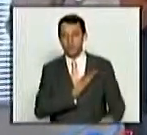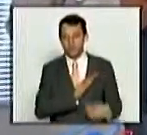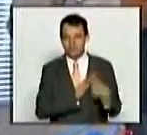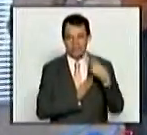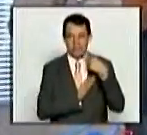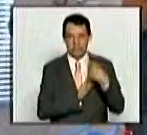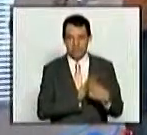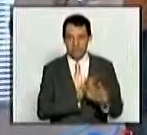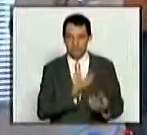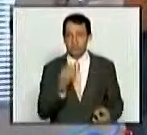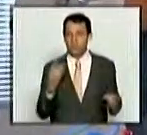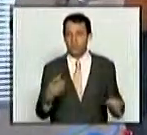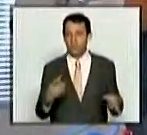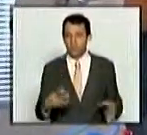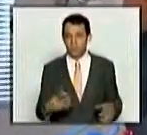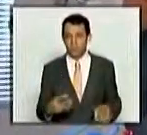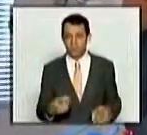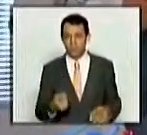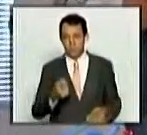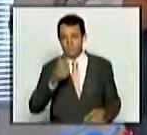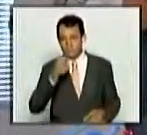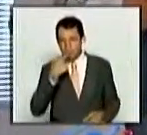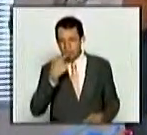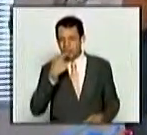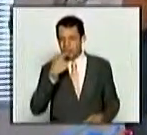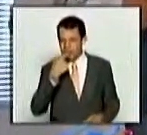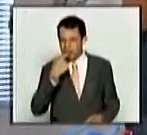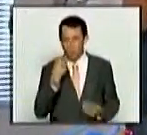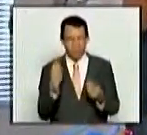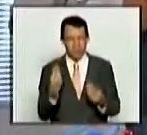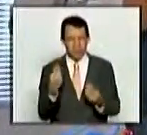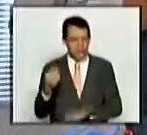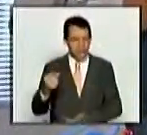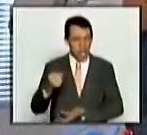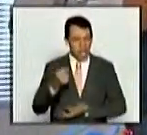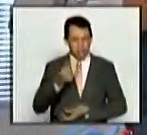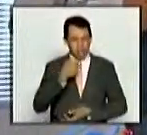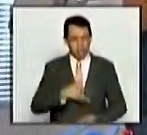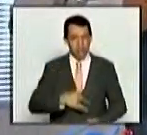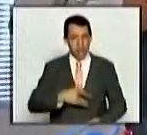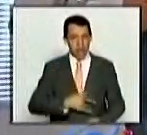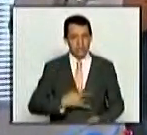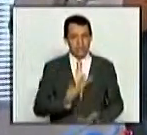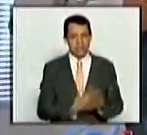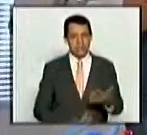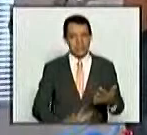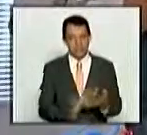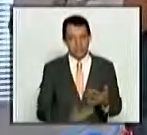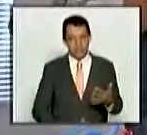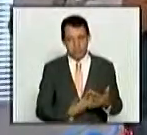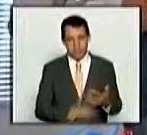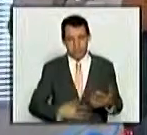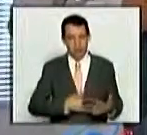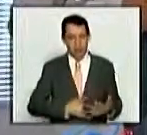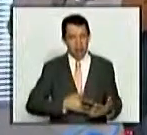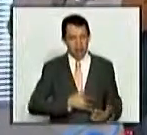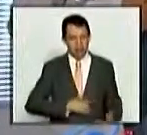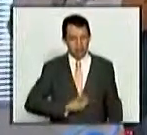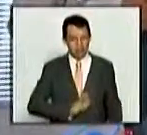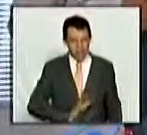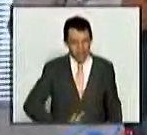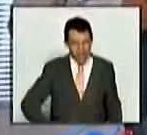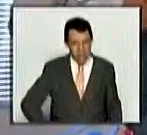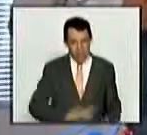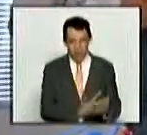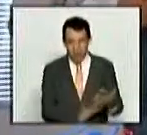y de tomar tantos analgésicos hizo un sangrado gástrico, obviamente una gastritis.